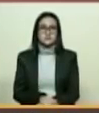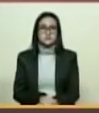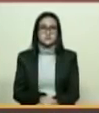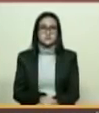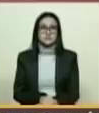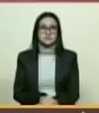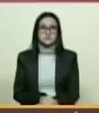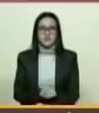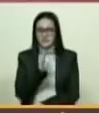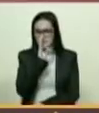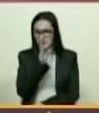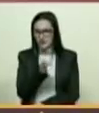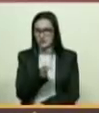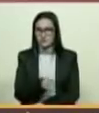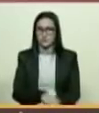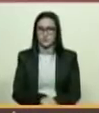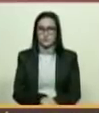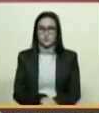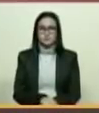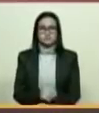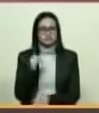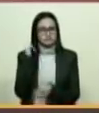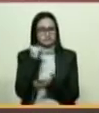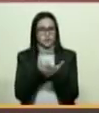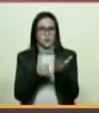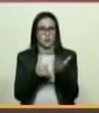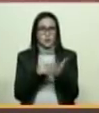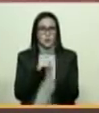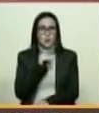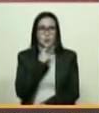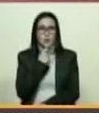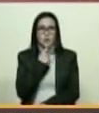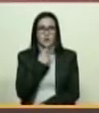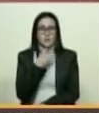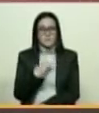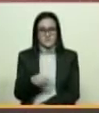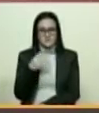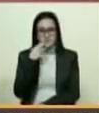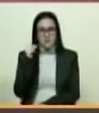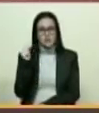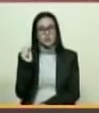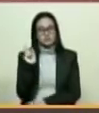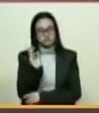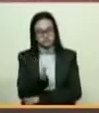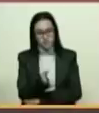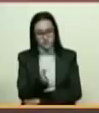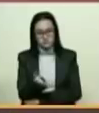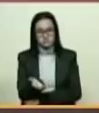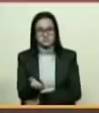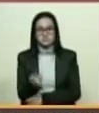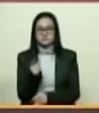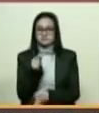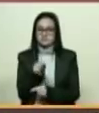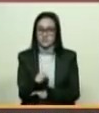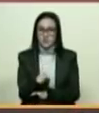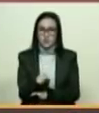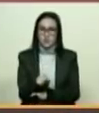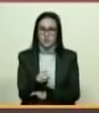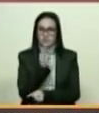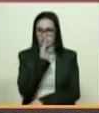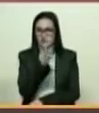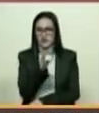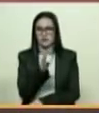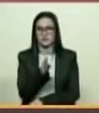no, directamente se le registra su código QR y el presidente Maduro ordena la asignación